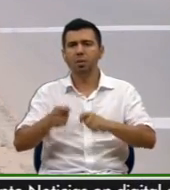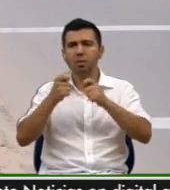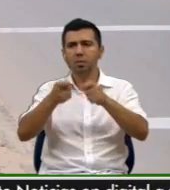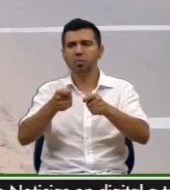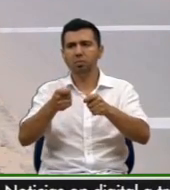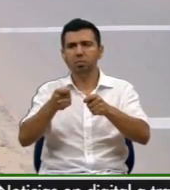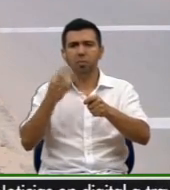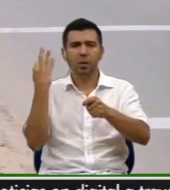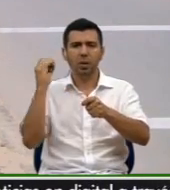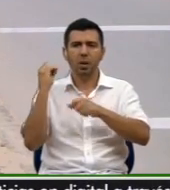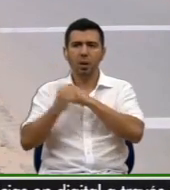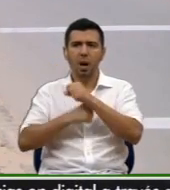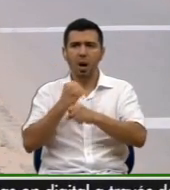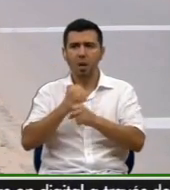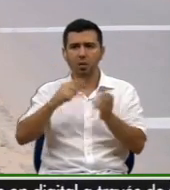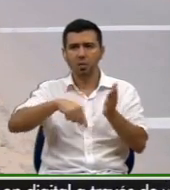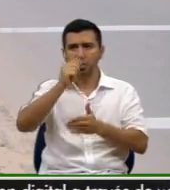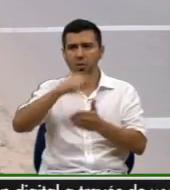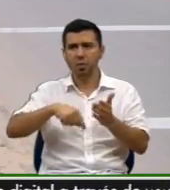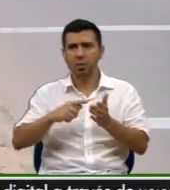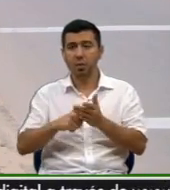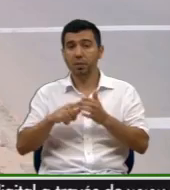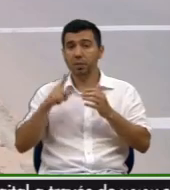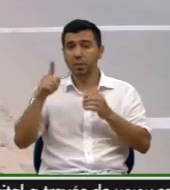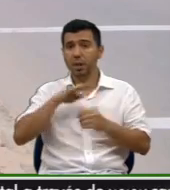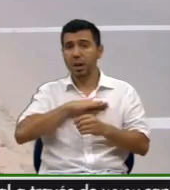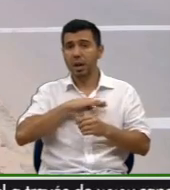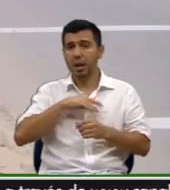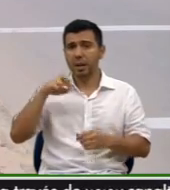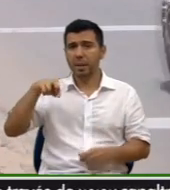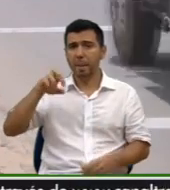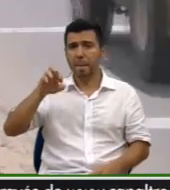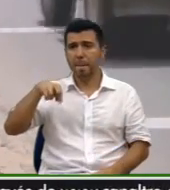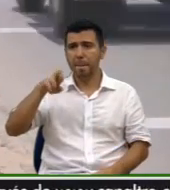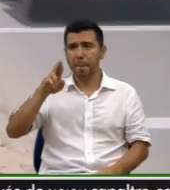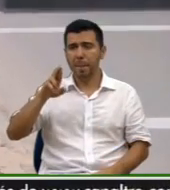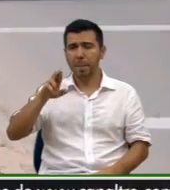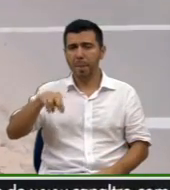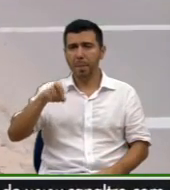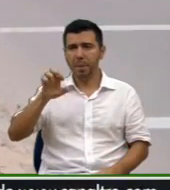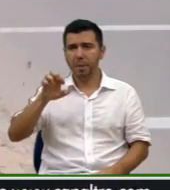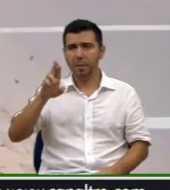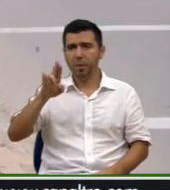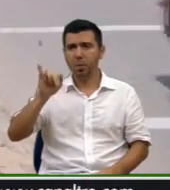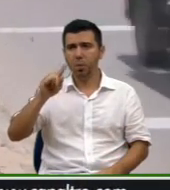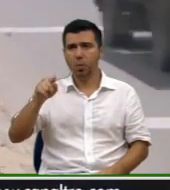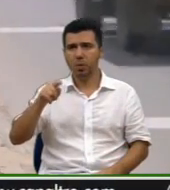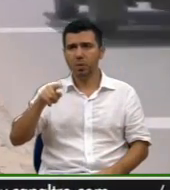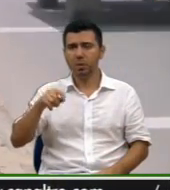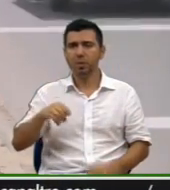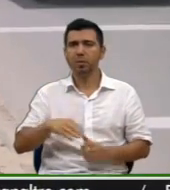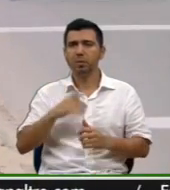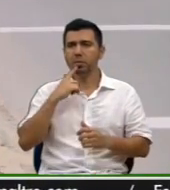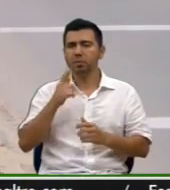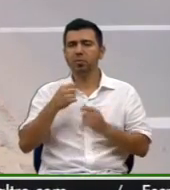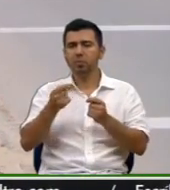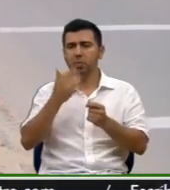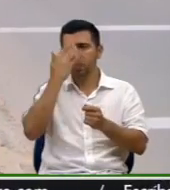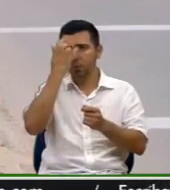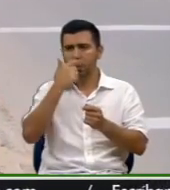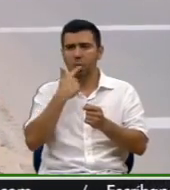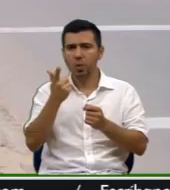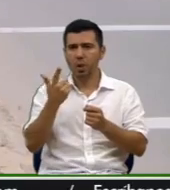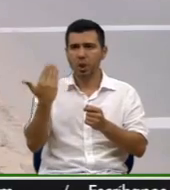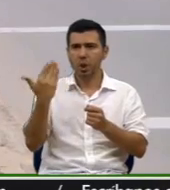de tránsito municipal. El alcalde Pepe Ruiz Paredes quiso explicar qué ganancia tendrá el municipio con estas fotomultas y por qué ha generado